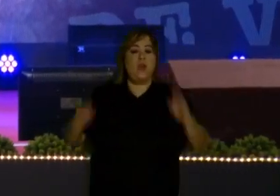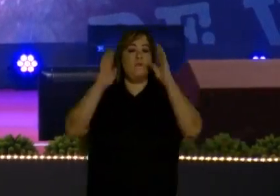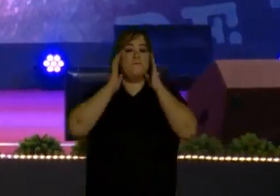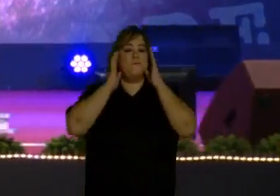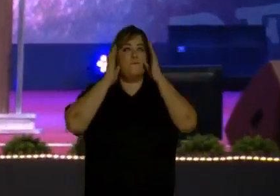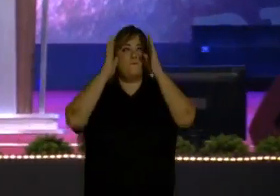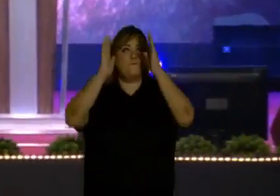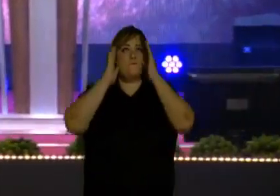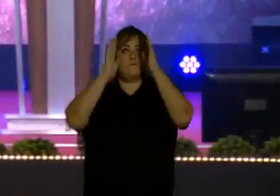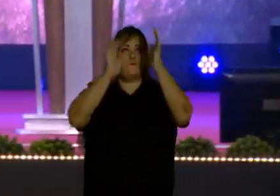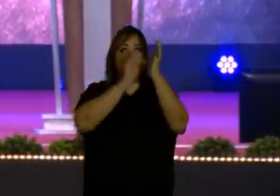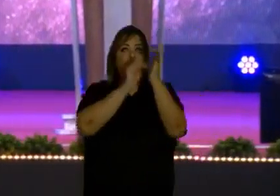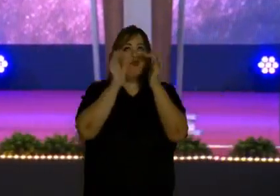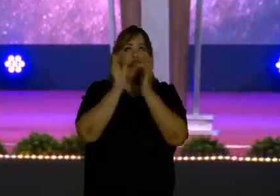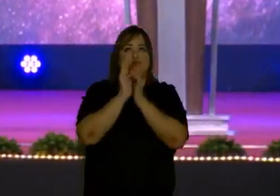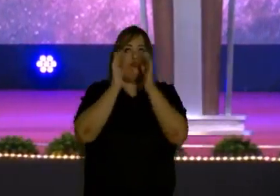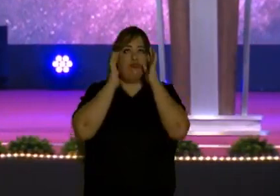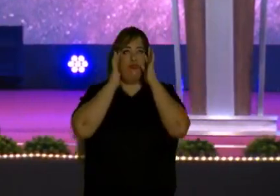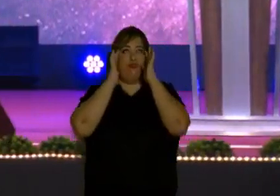Póngase de pie.